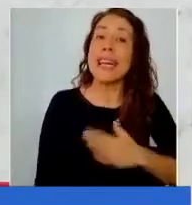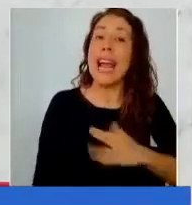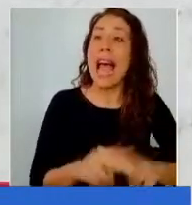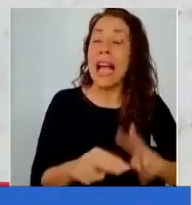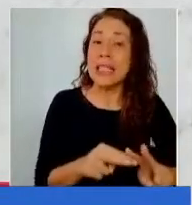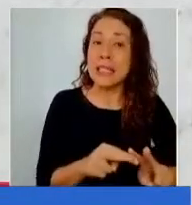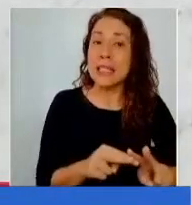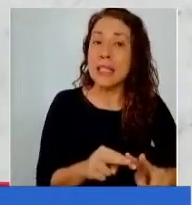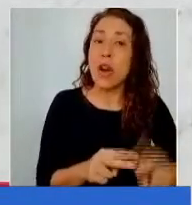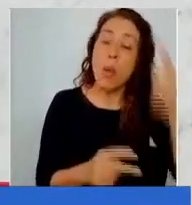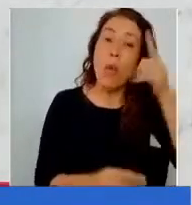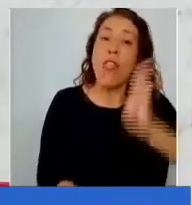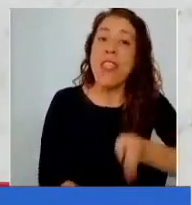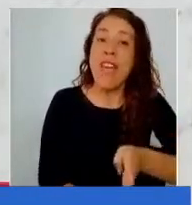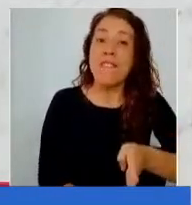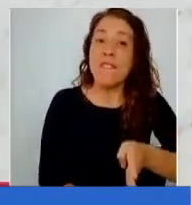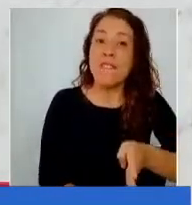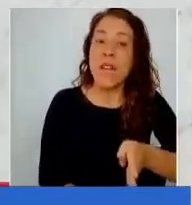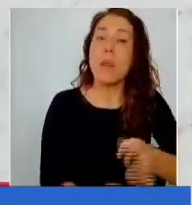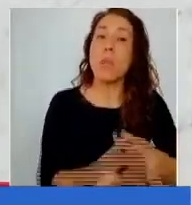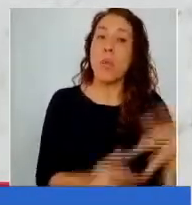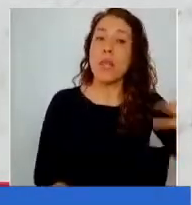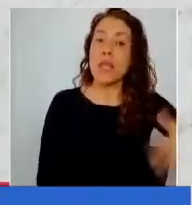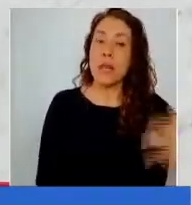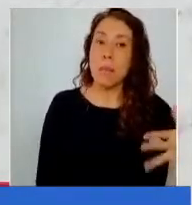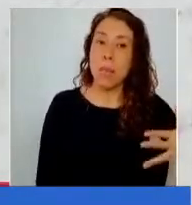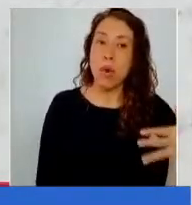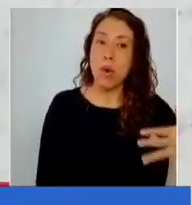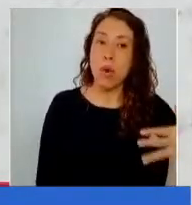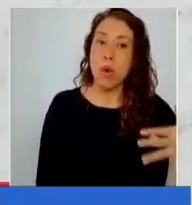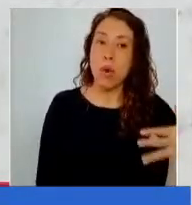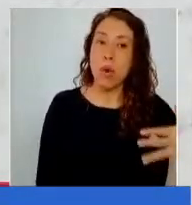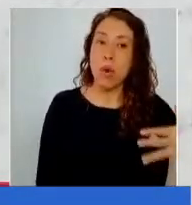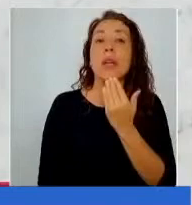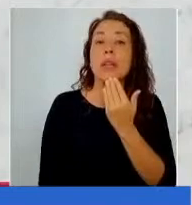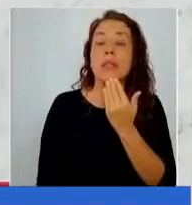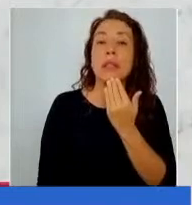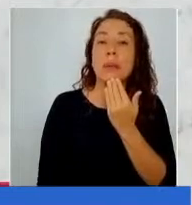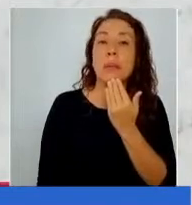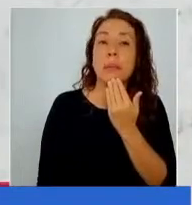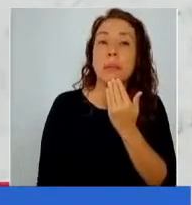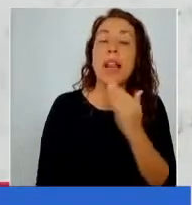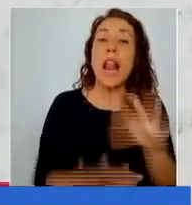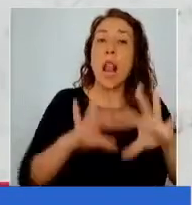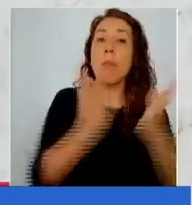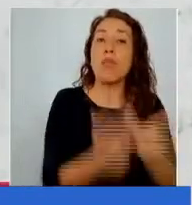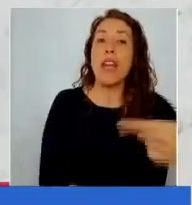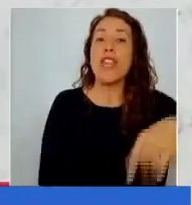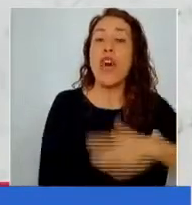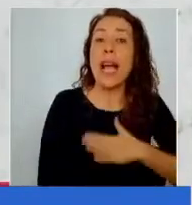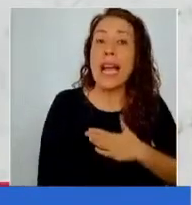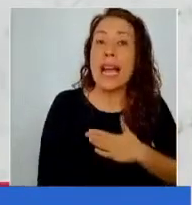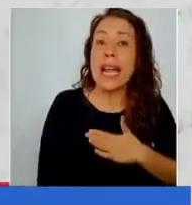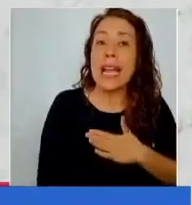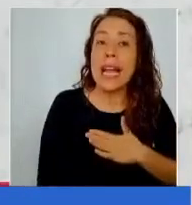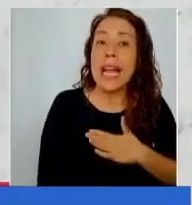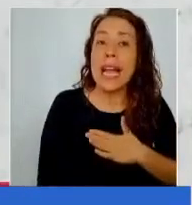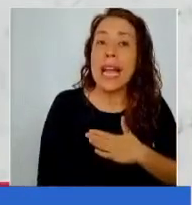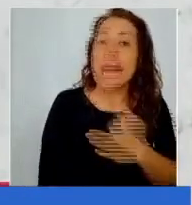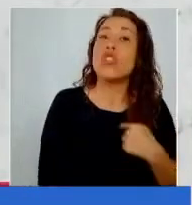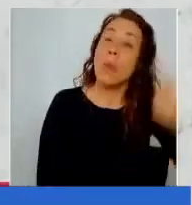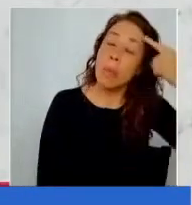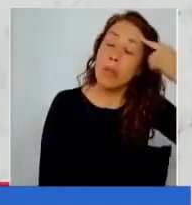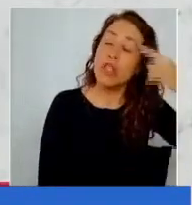deber que es muy importante considerarlo porque también el mundo que ellos quieren demostrar me parece completamente esencial